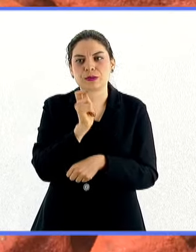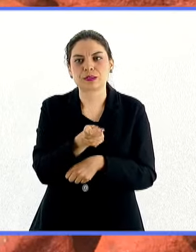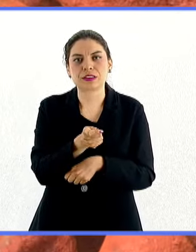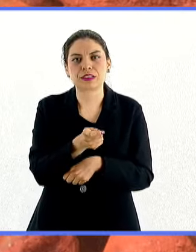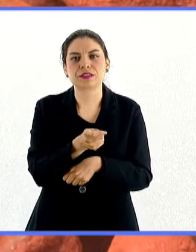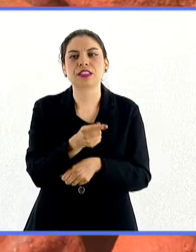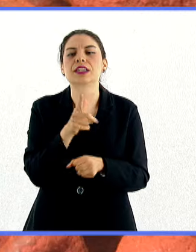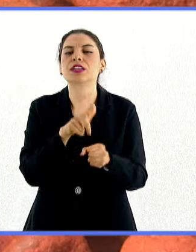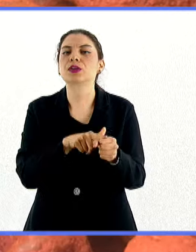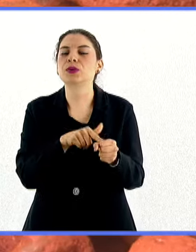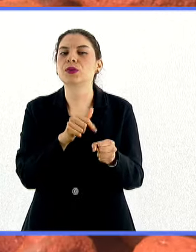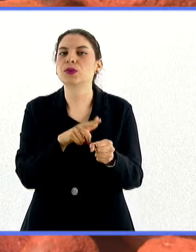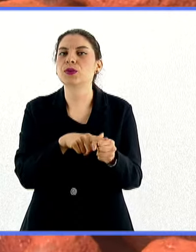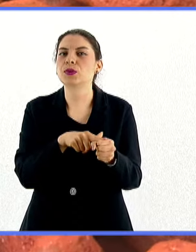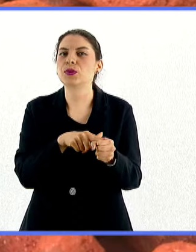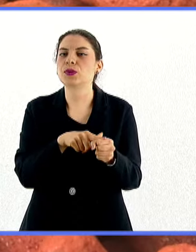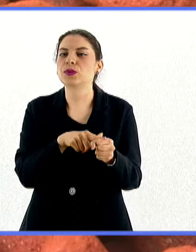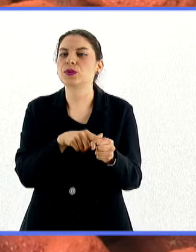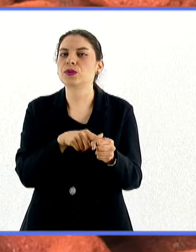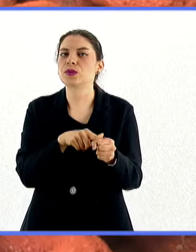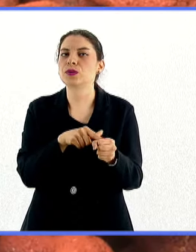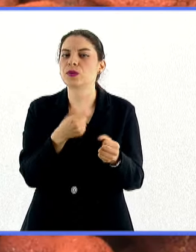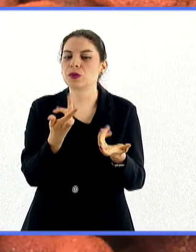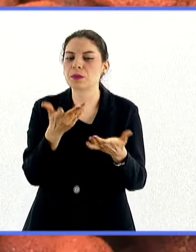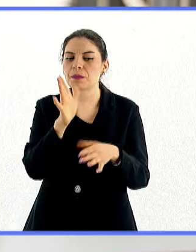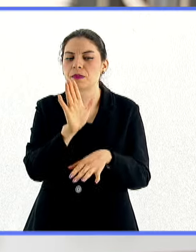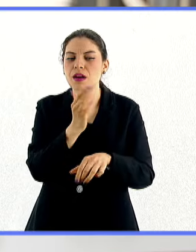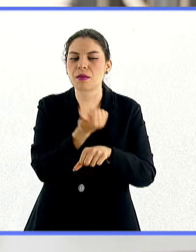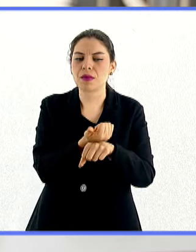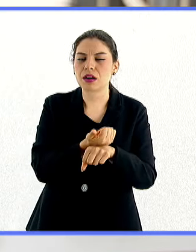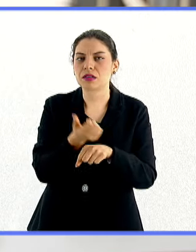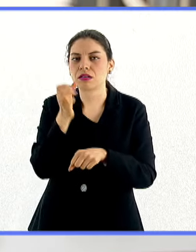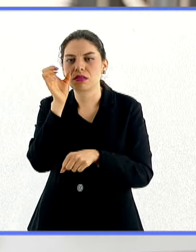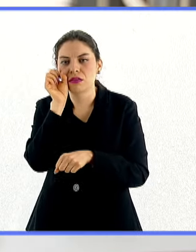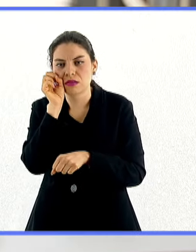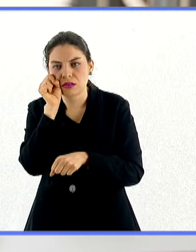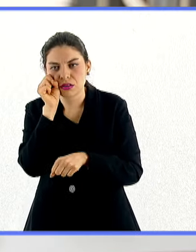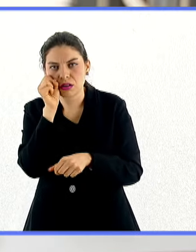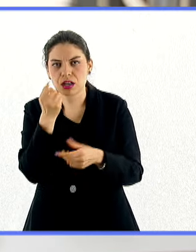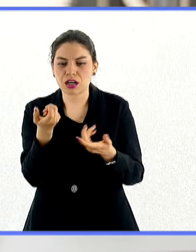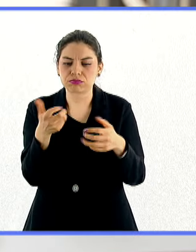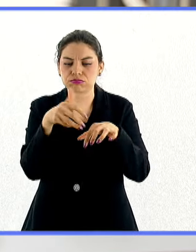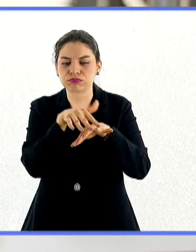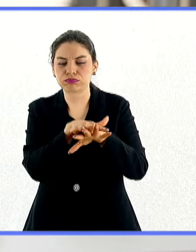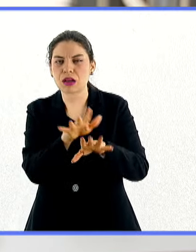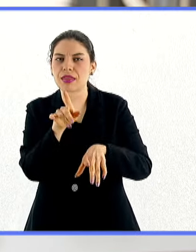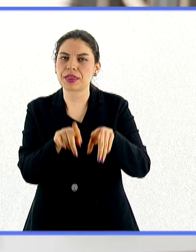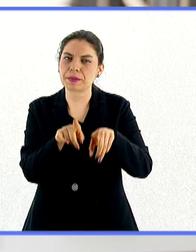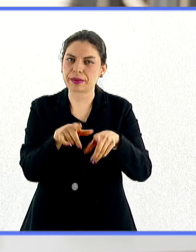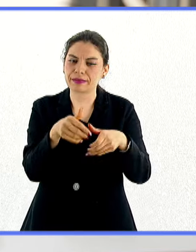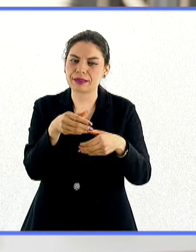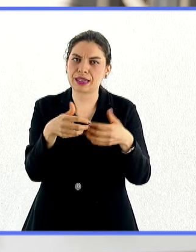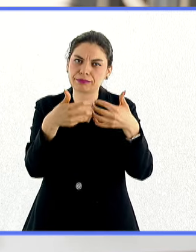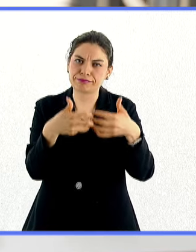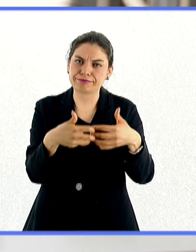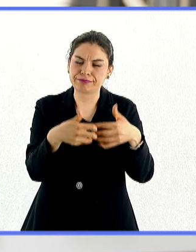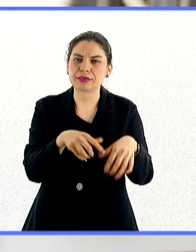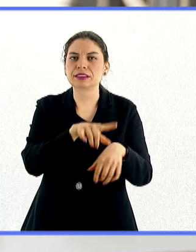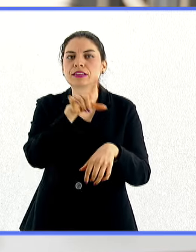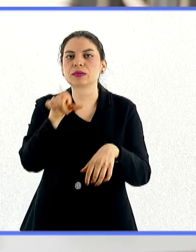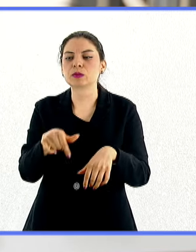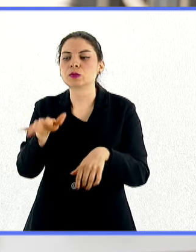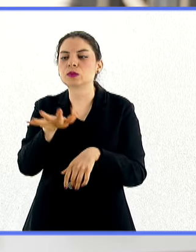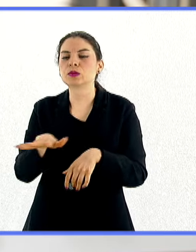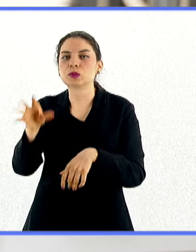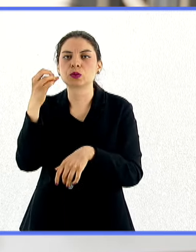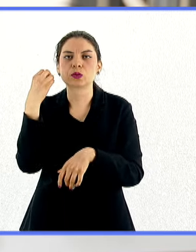que da un color que está entre amarillos y naranjas, en dependencia de cómo se fabrique. Y en la zona de Oaxaca